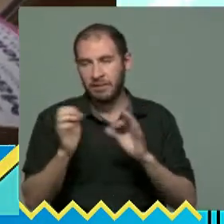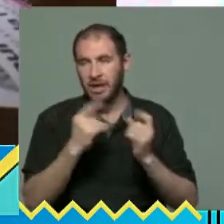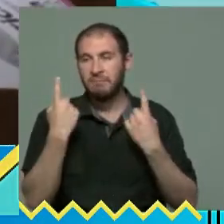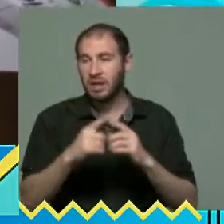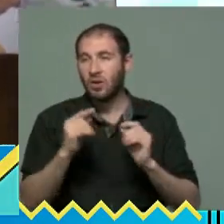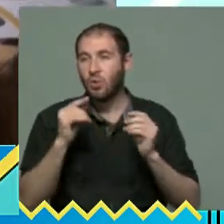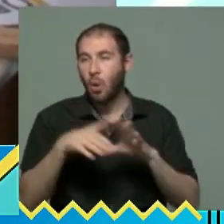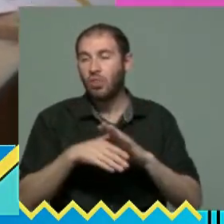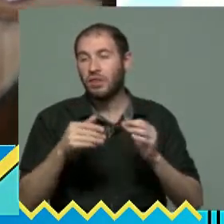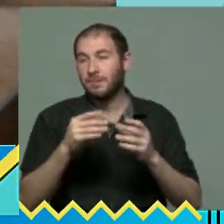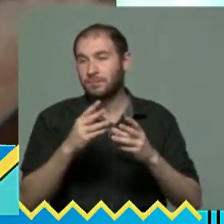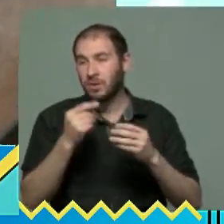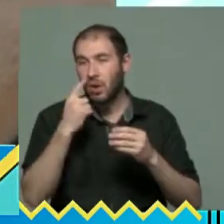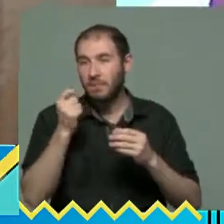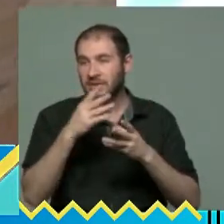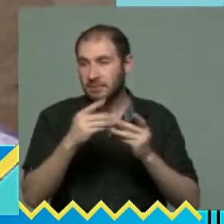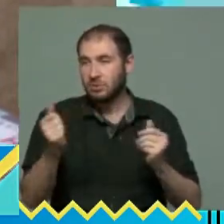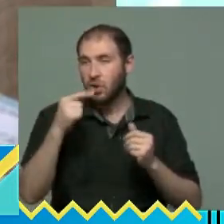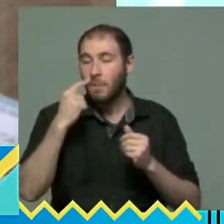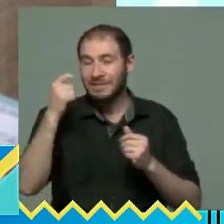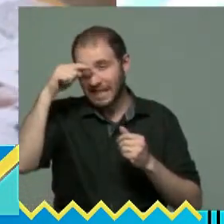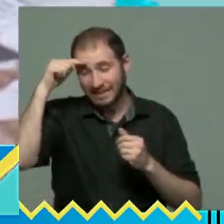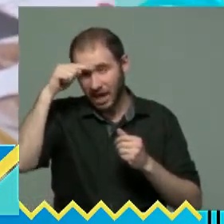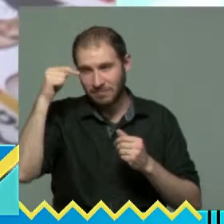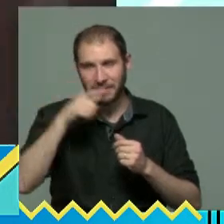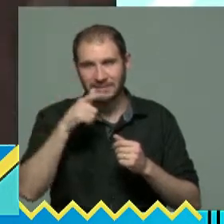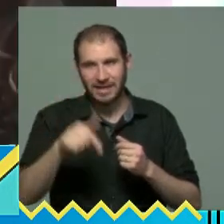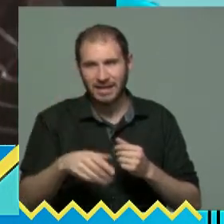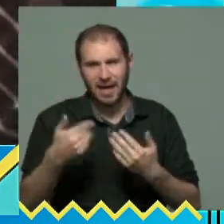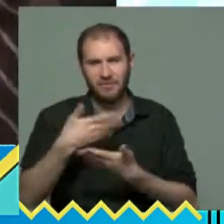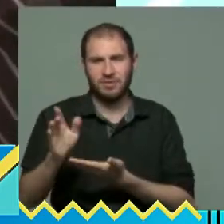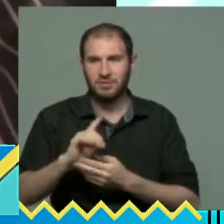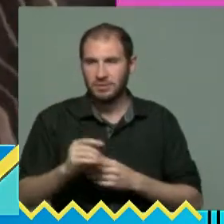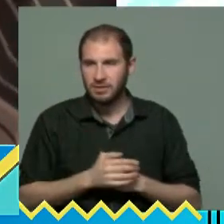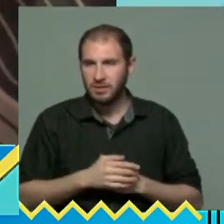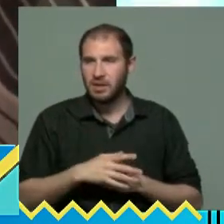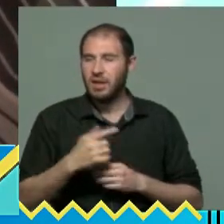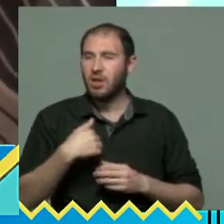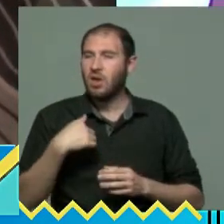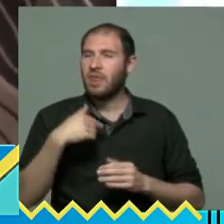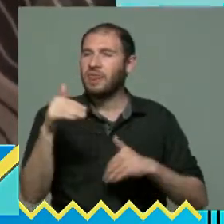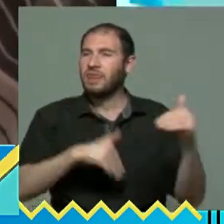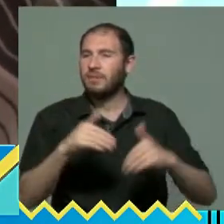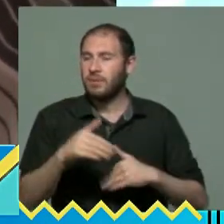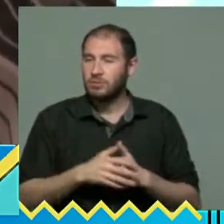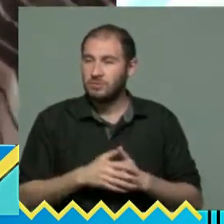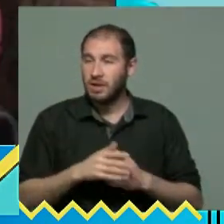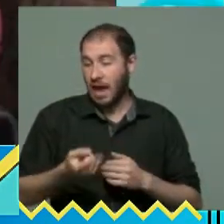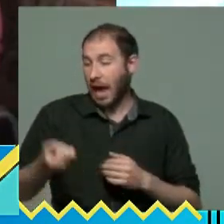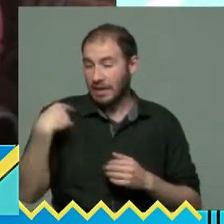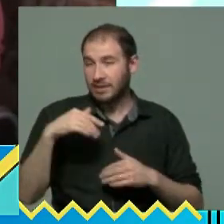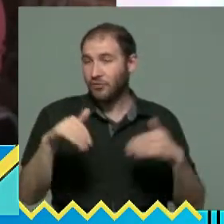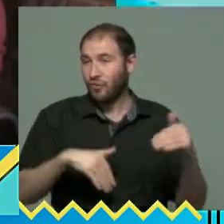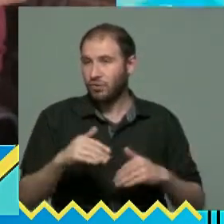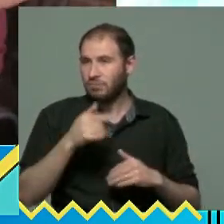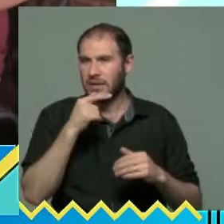justamente la desaparición de un joven como Santiago, a veces que había que dejarlo fuera, y un poco creo que también el voto del día de ayer fue un poco eso, ¿no?